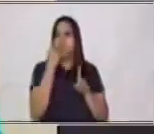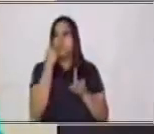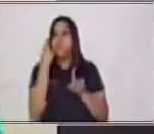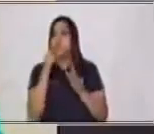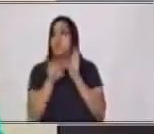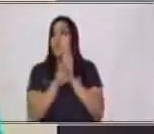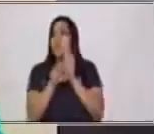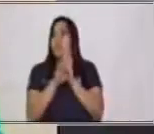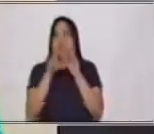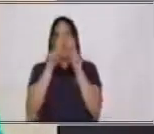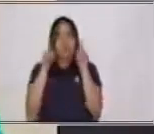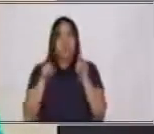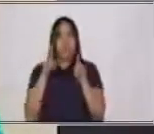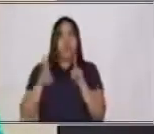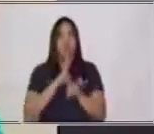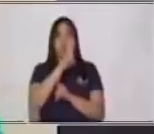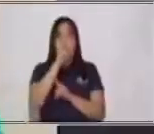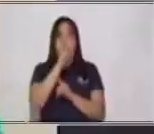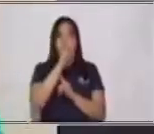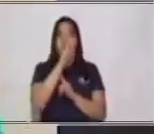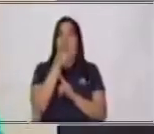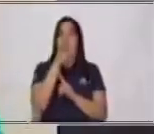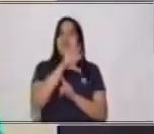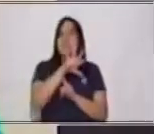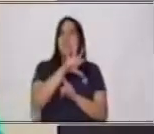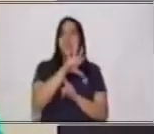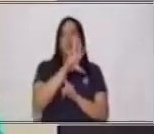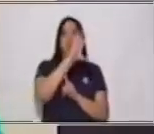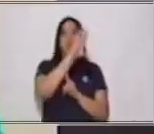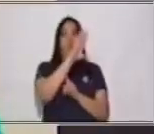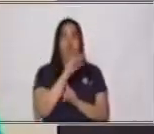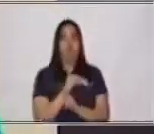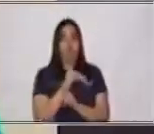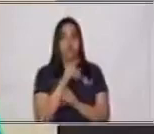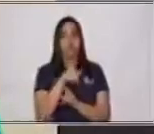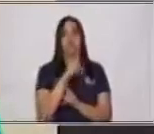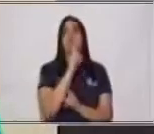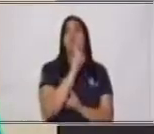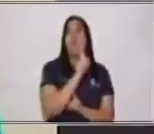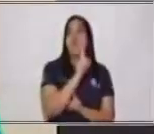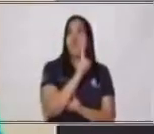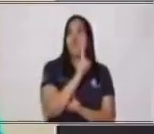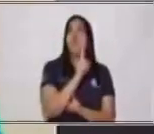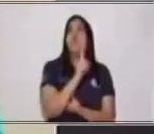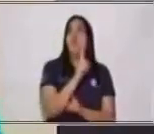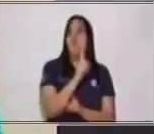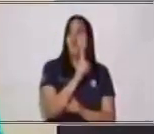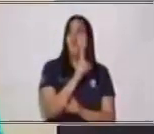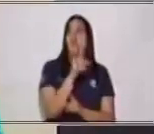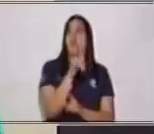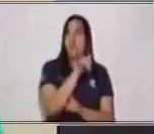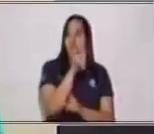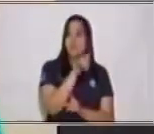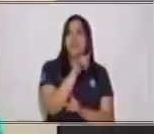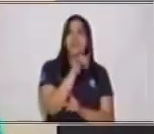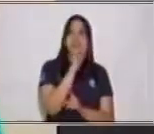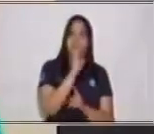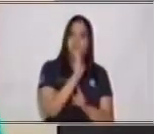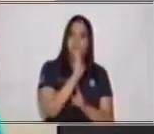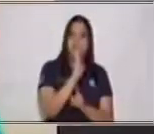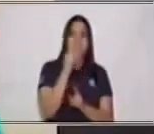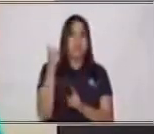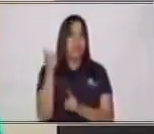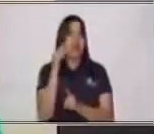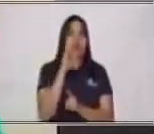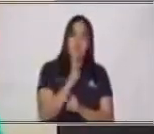al cuadrado, luego bajamos de exponente 1 y aparece nuestra segunda variable,